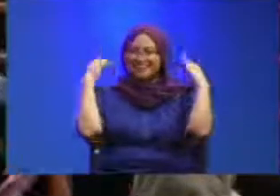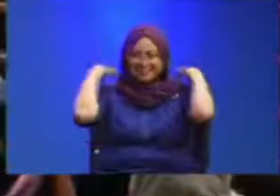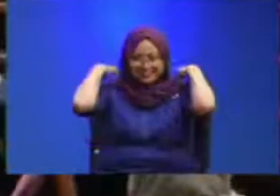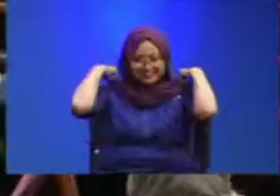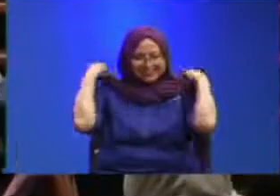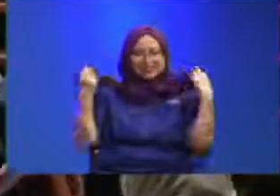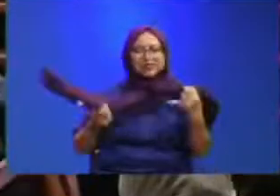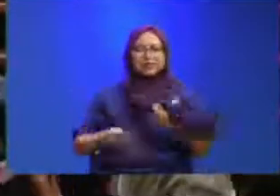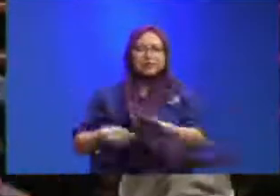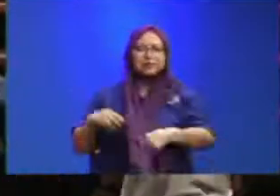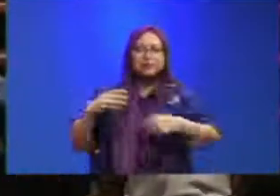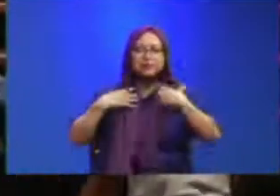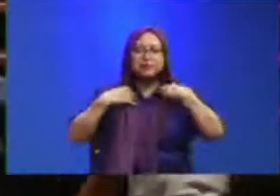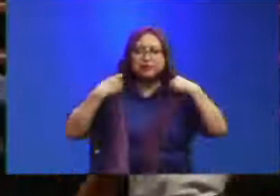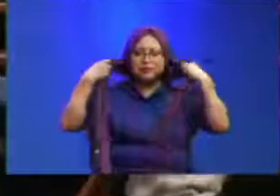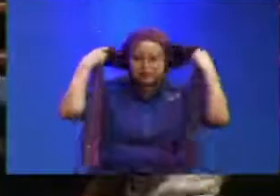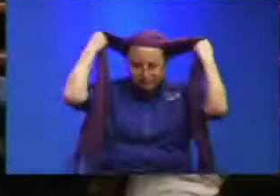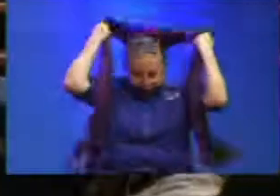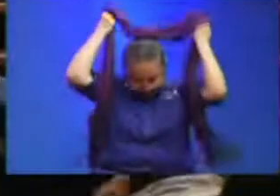bueno